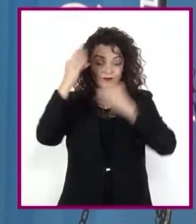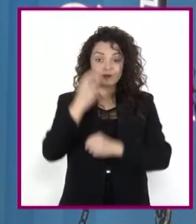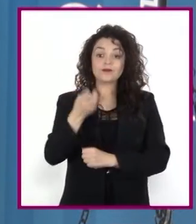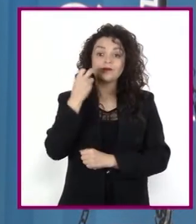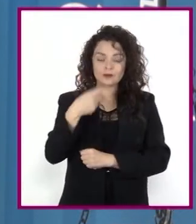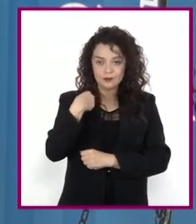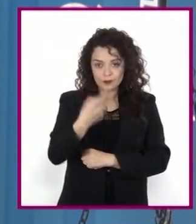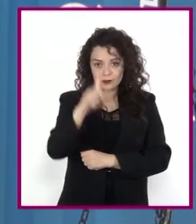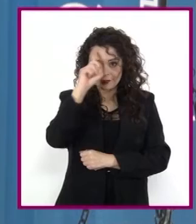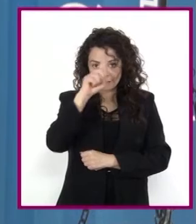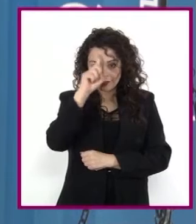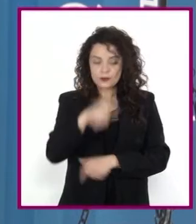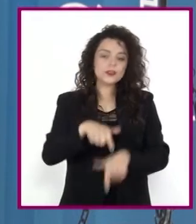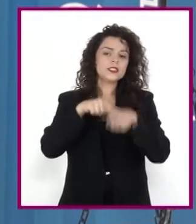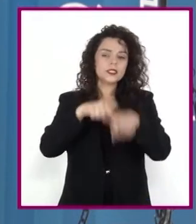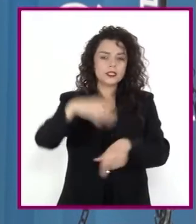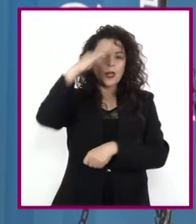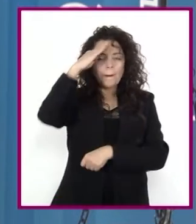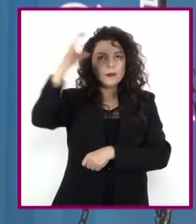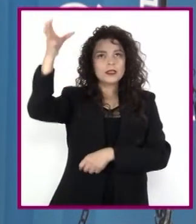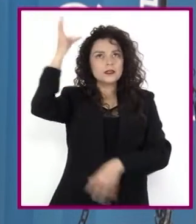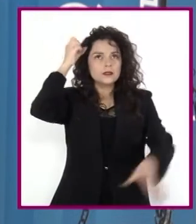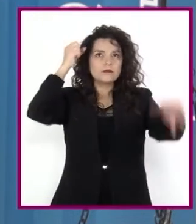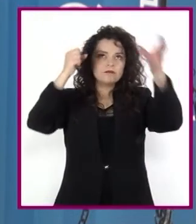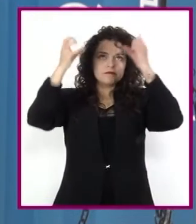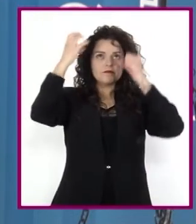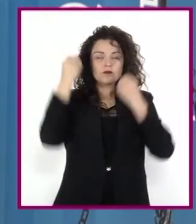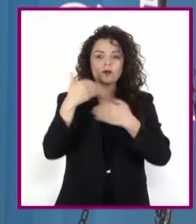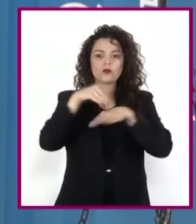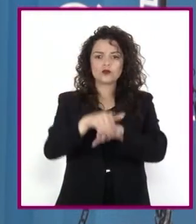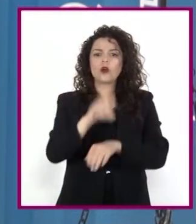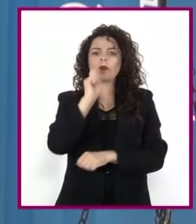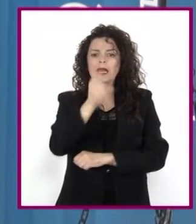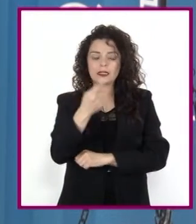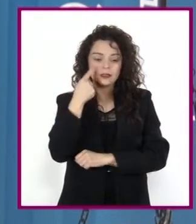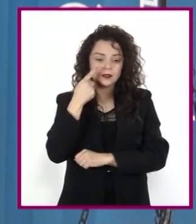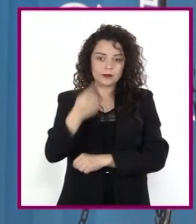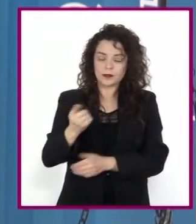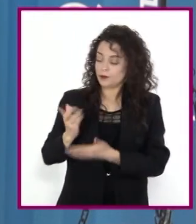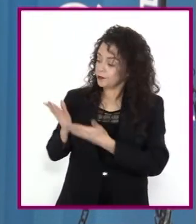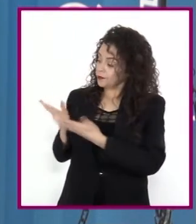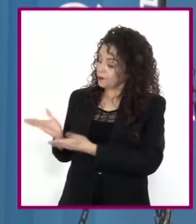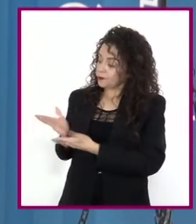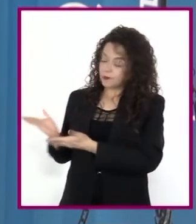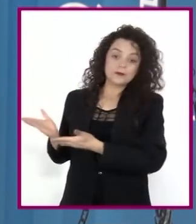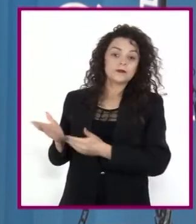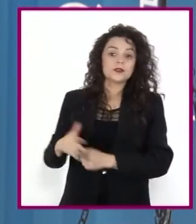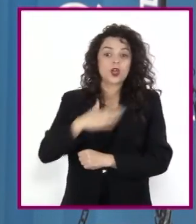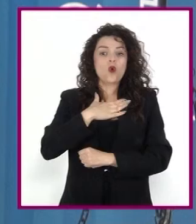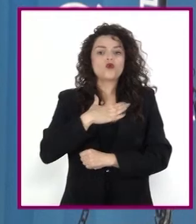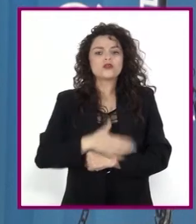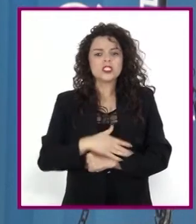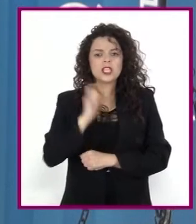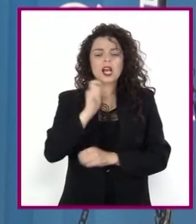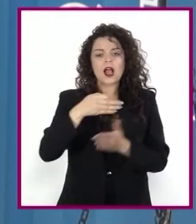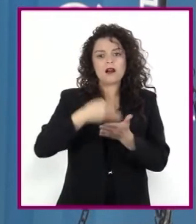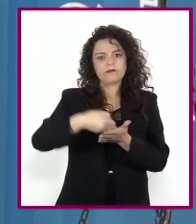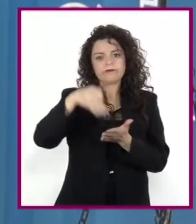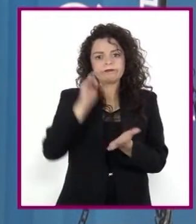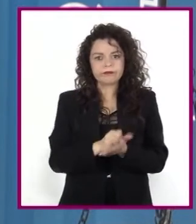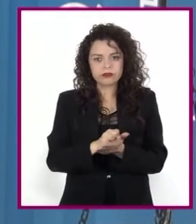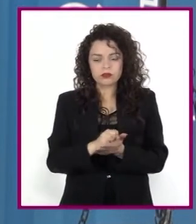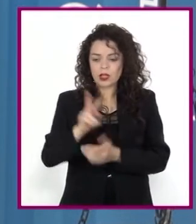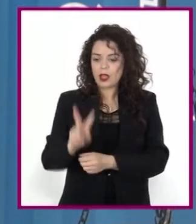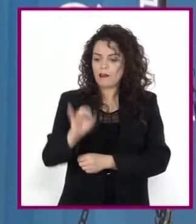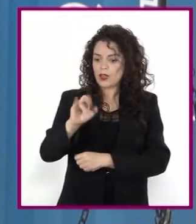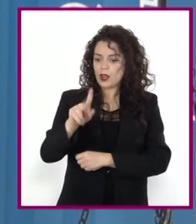continuar nuestra reflexión con base en los siguientes puntos. La justicia es un valor, una virtud